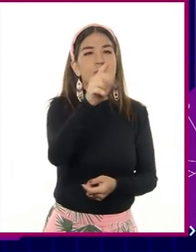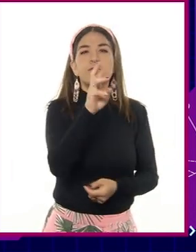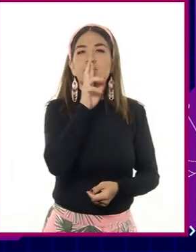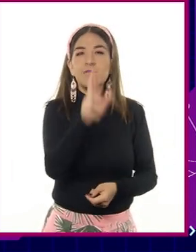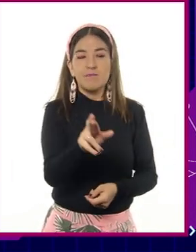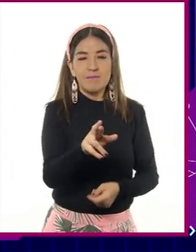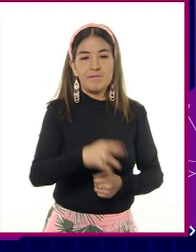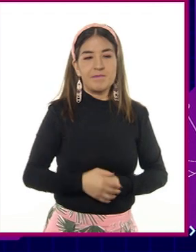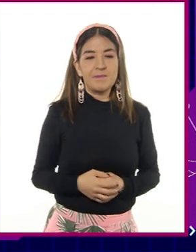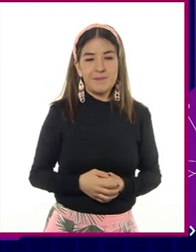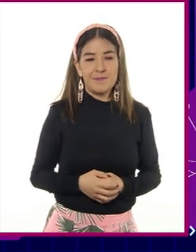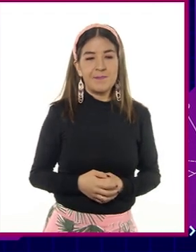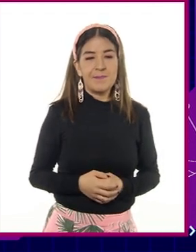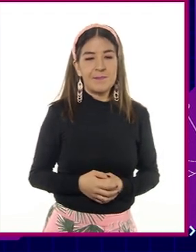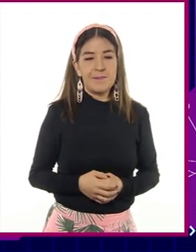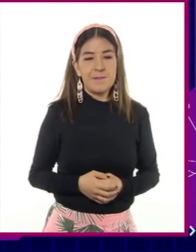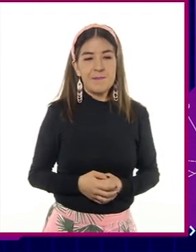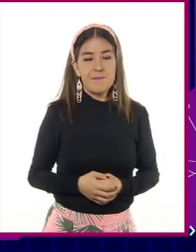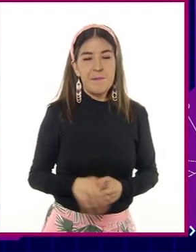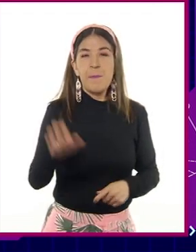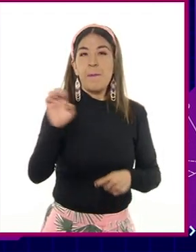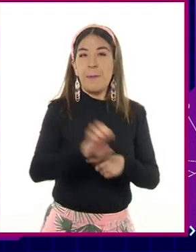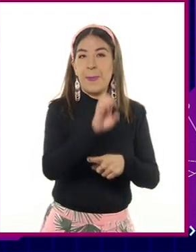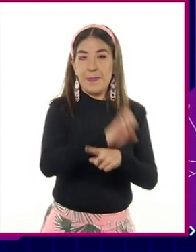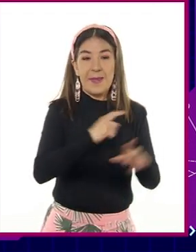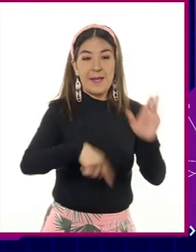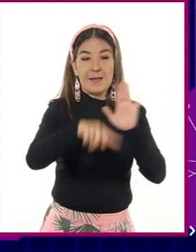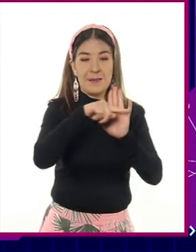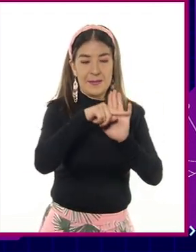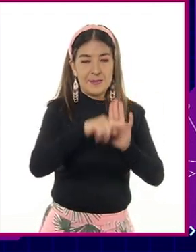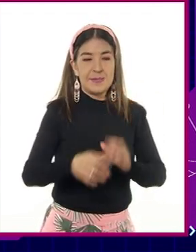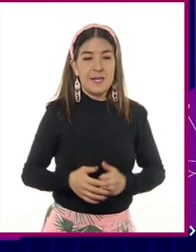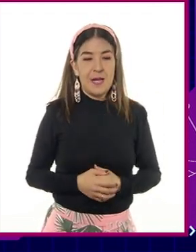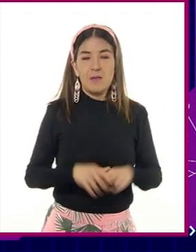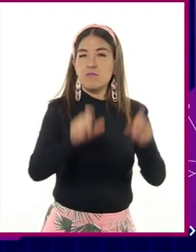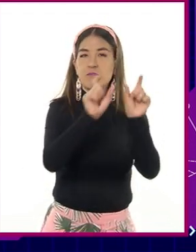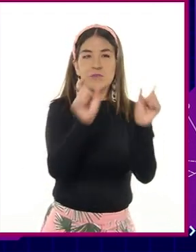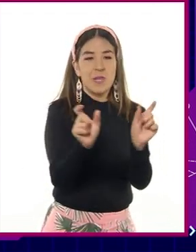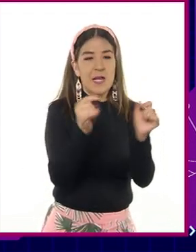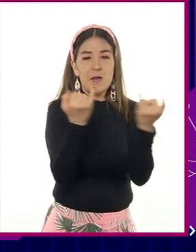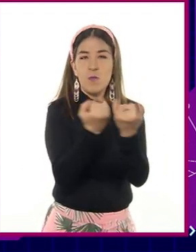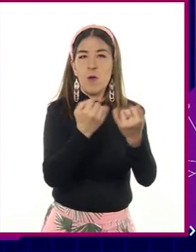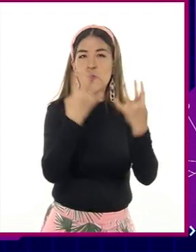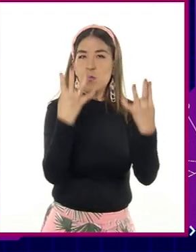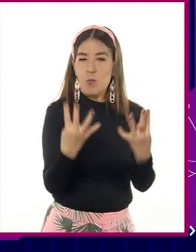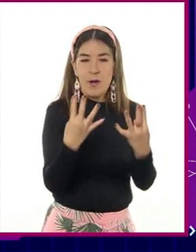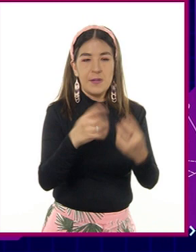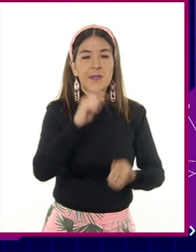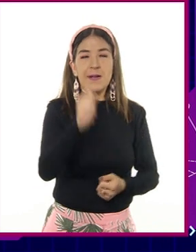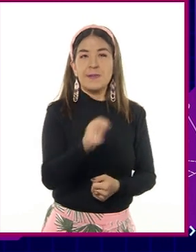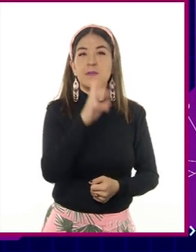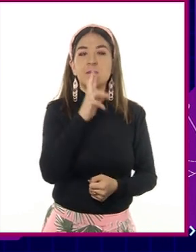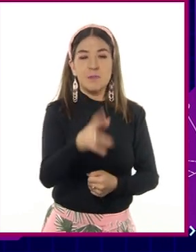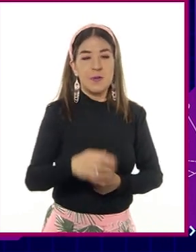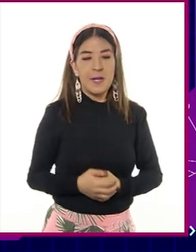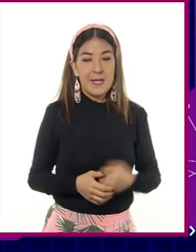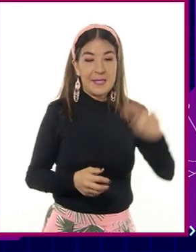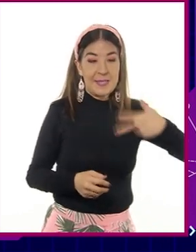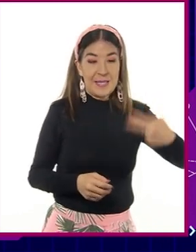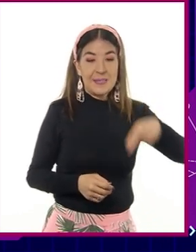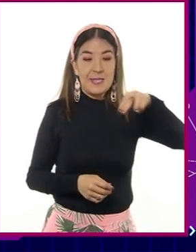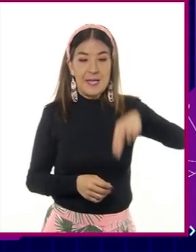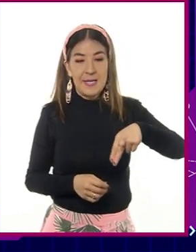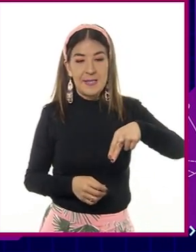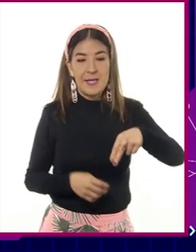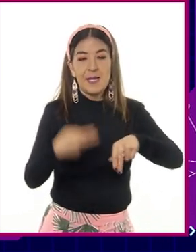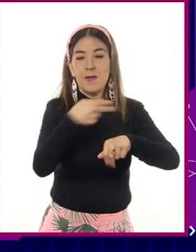la ecuación, maestra. Entonces restamos 4 en ambos miembros de la igualdad, obteniendo la ecuación 13N